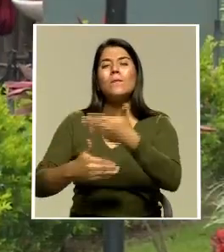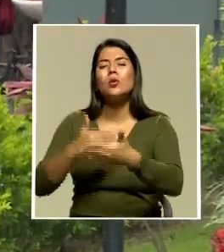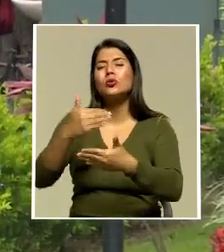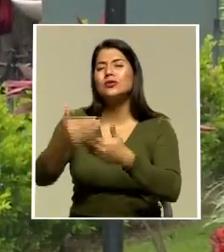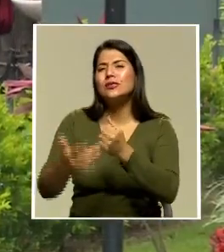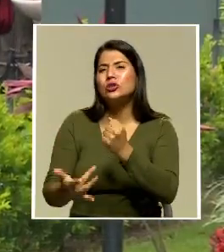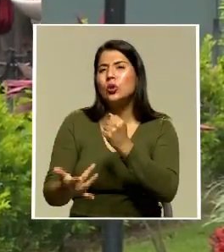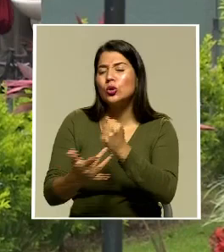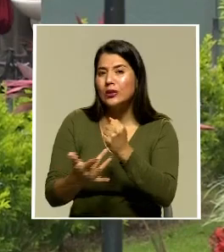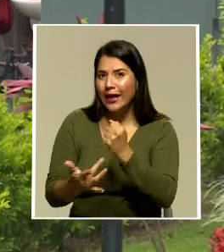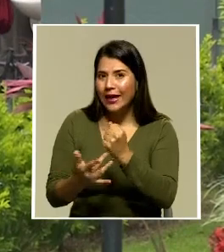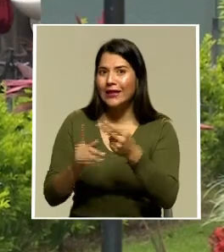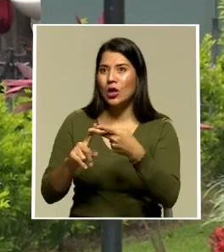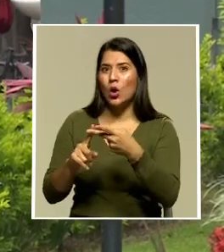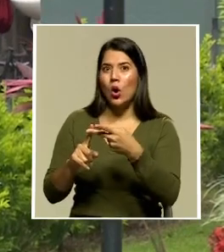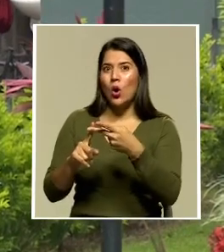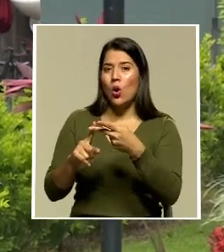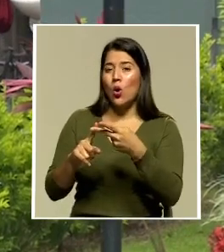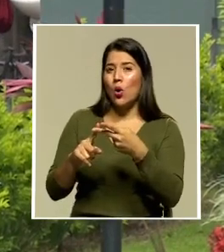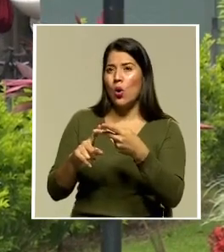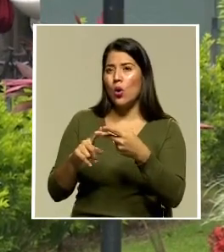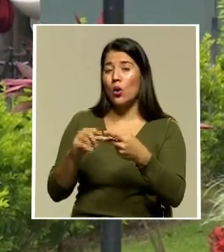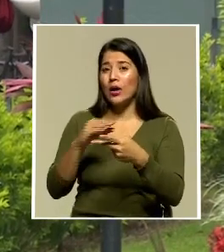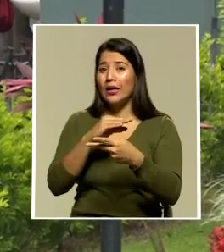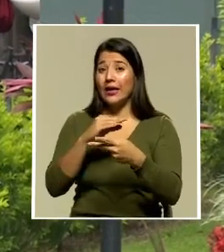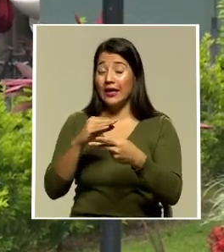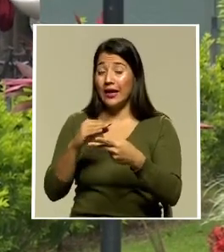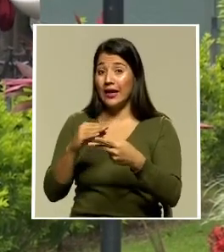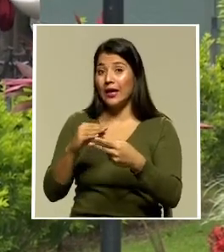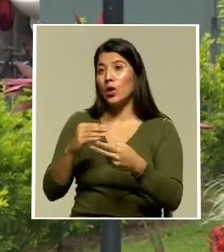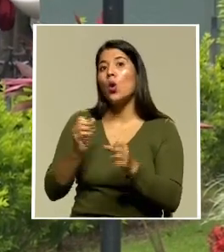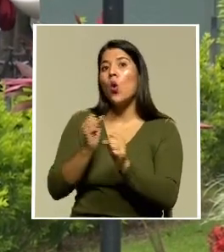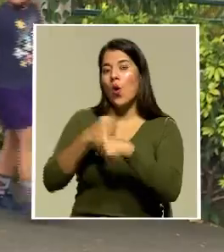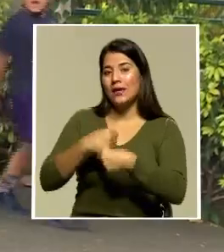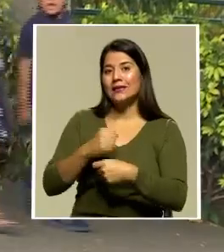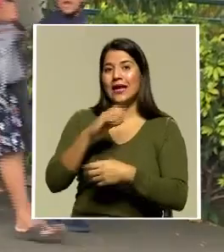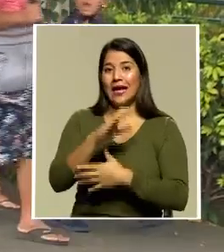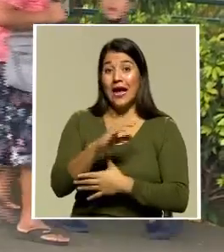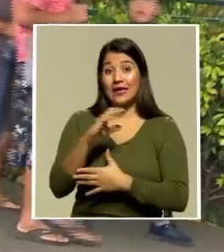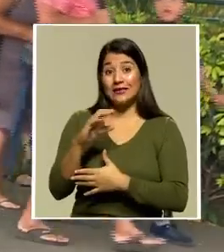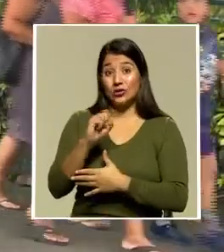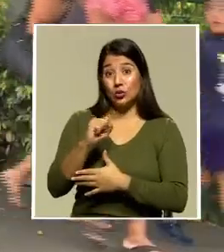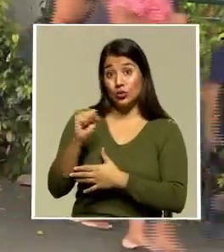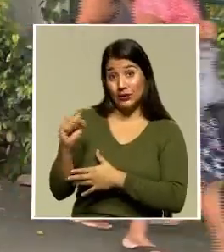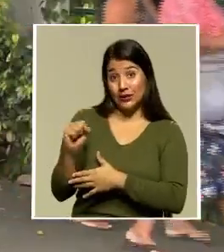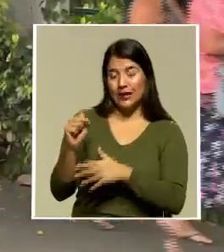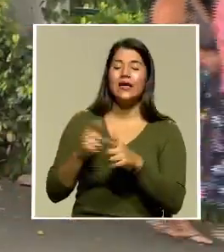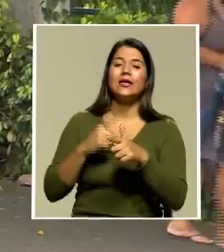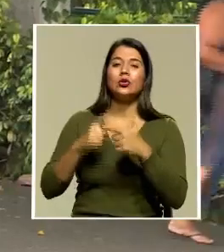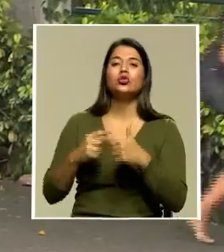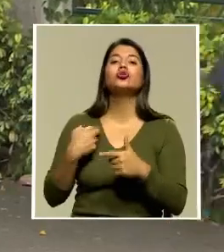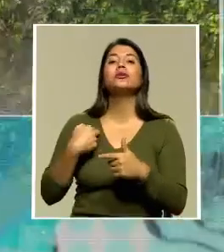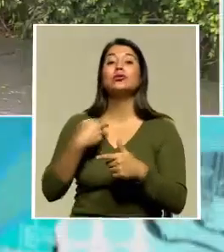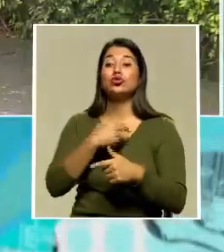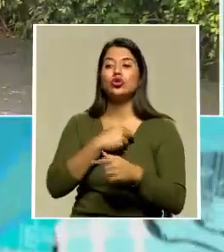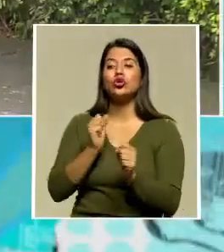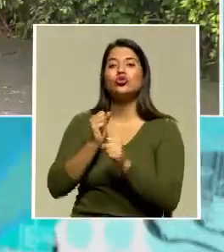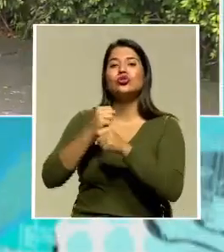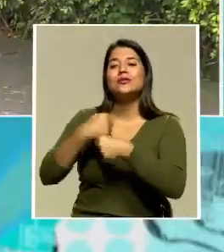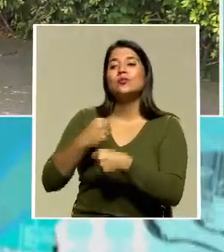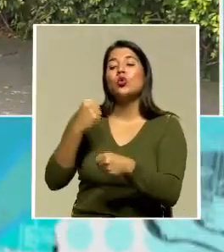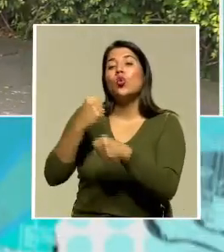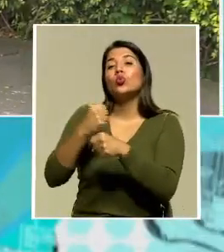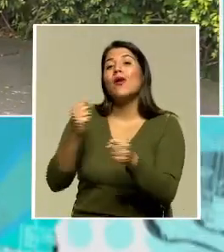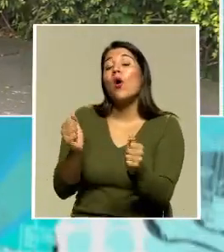criterio técnico y licencia del Seguro Social, por lo que se hizo un trabajo en conjunto, que esto también es de rescatar, cómo se ensambla